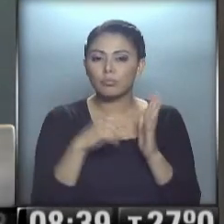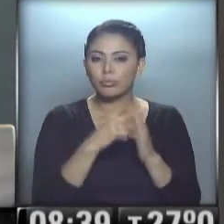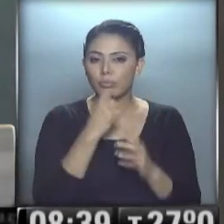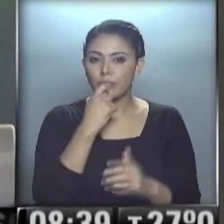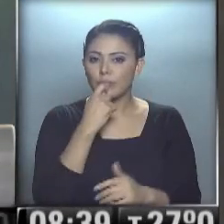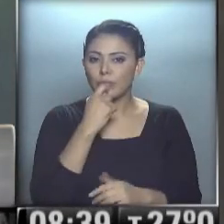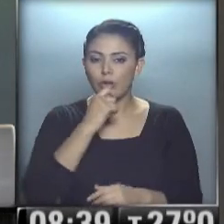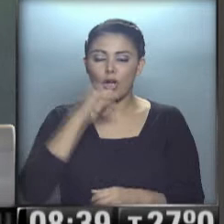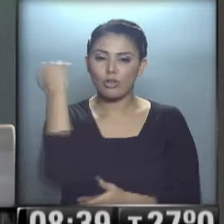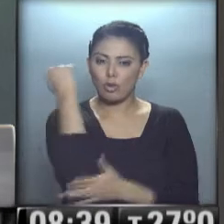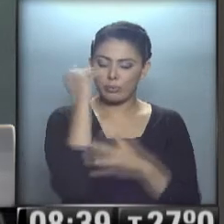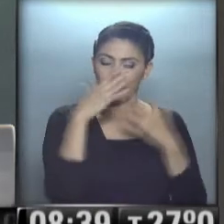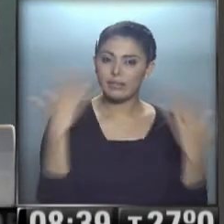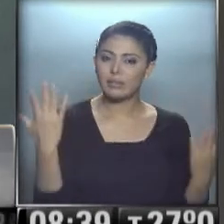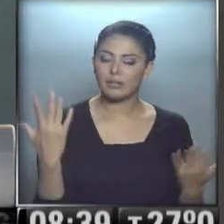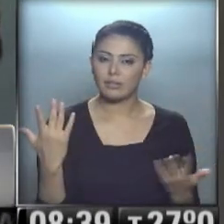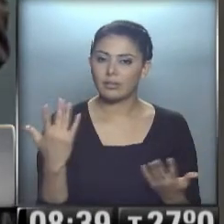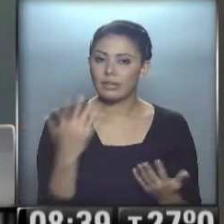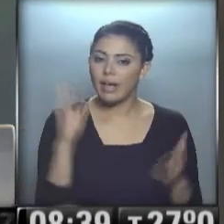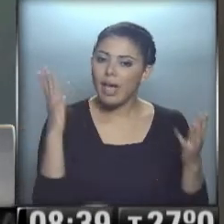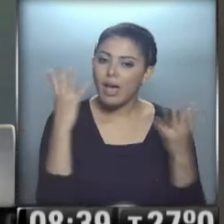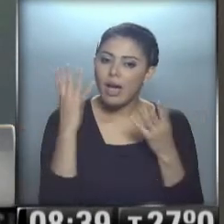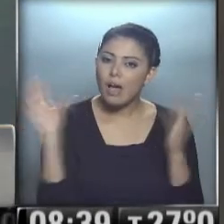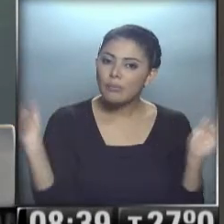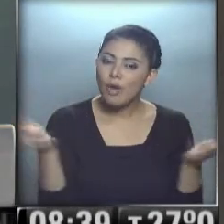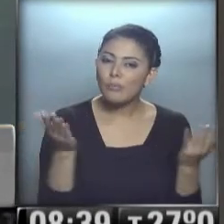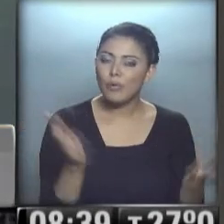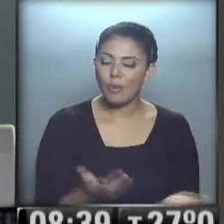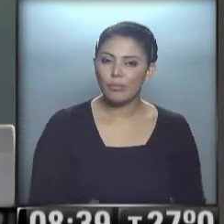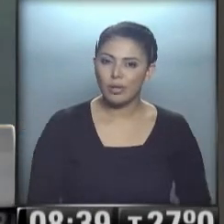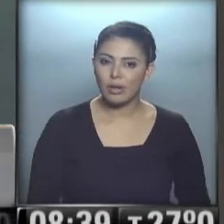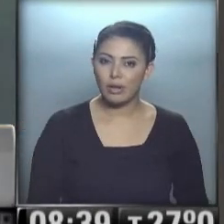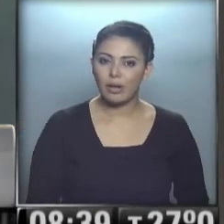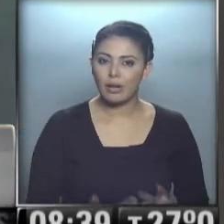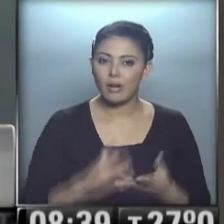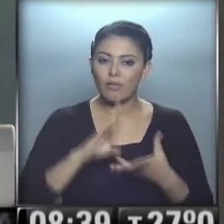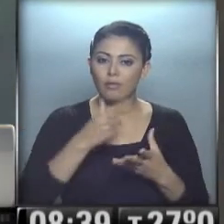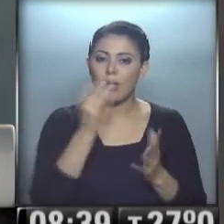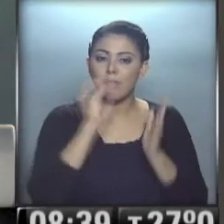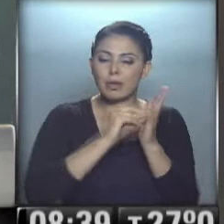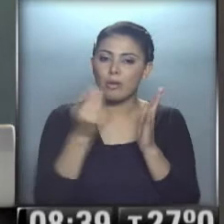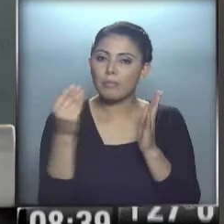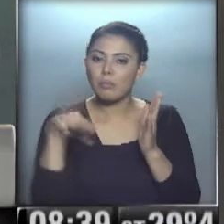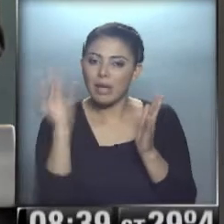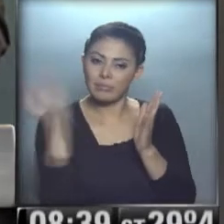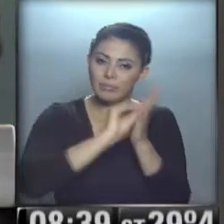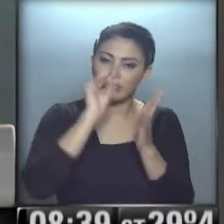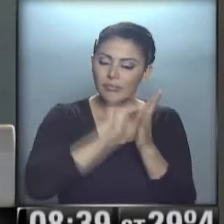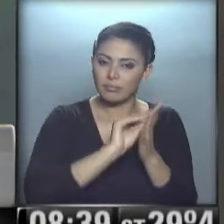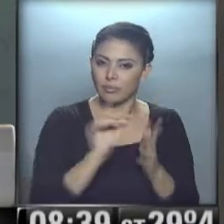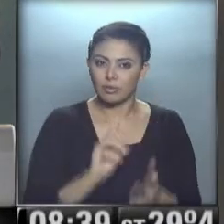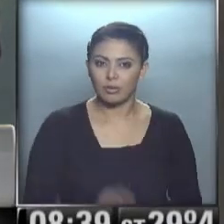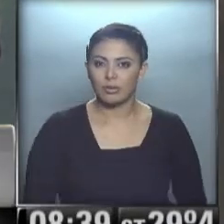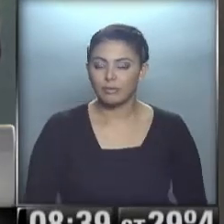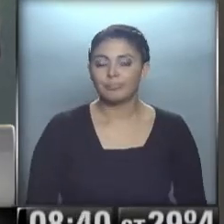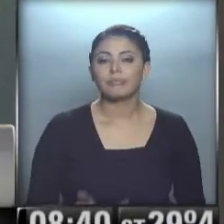punto de vista macroeconómico que incentive o promueva o estimule mecanismos de remarcación. Muy por el contrario. Creo